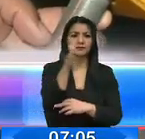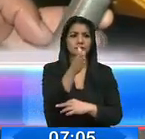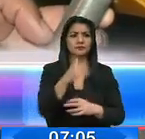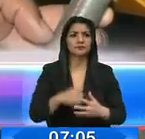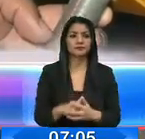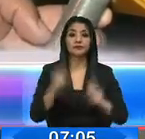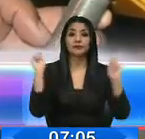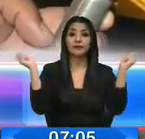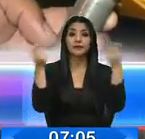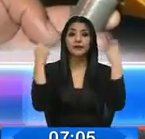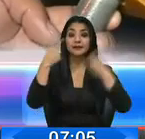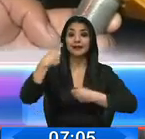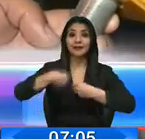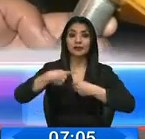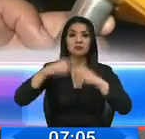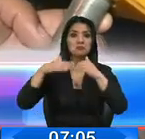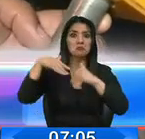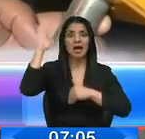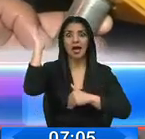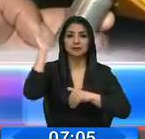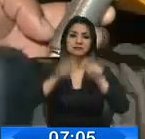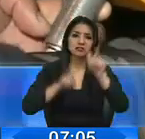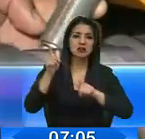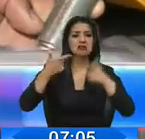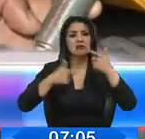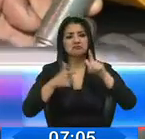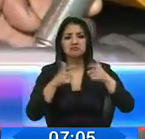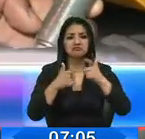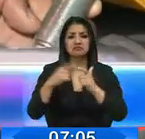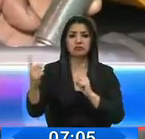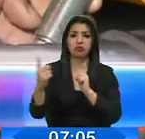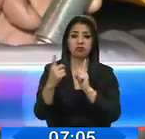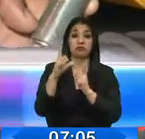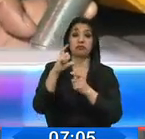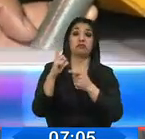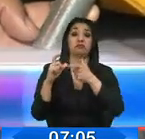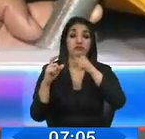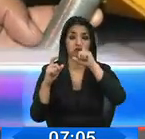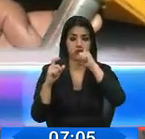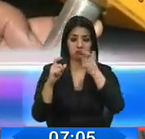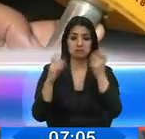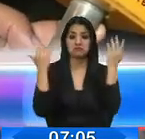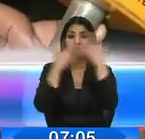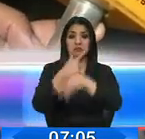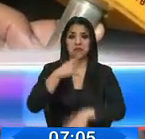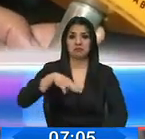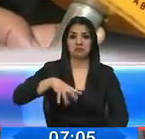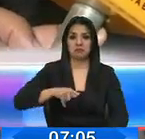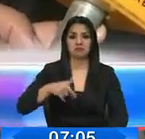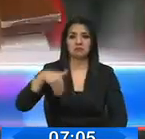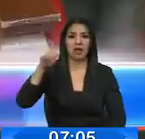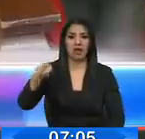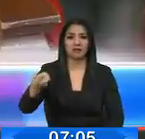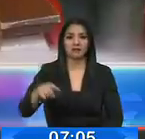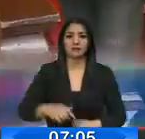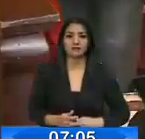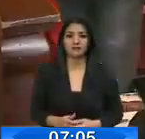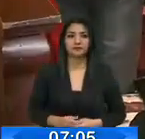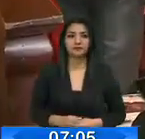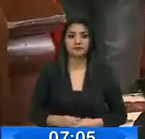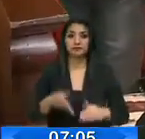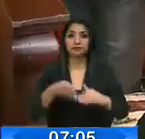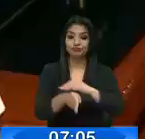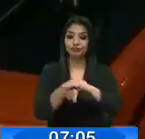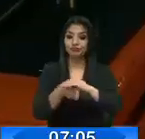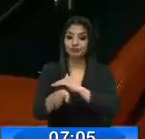festejaron las fiestas de Quito, fue donde más se pudo identificar los eventos provocados por esta organización. En los allanamientos